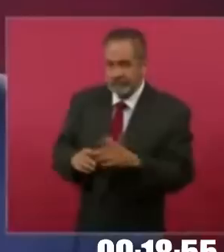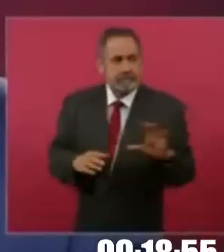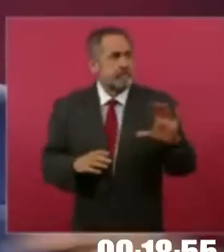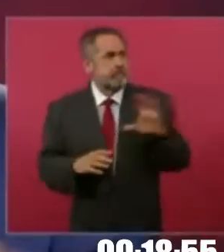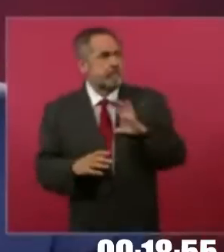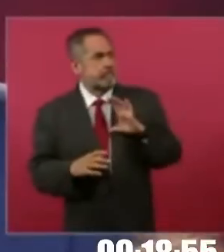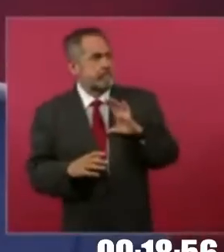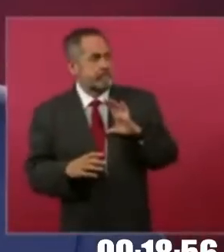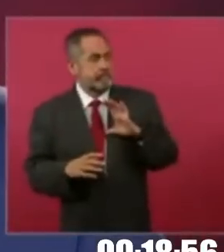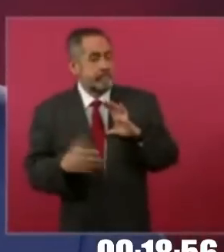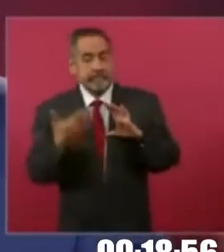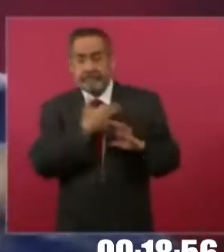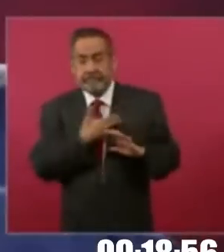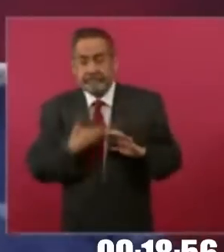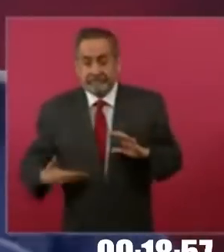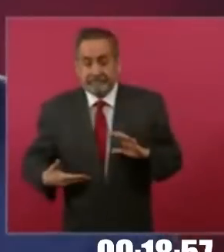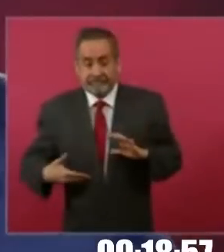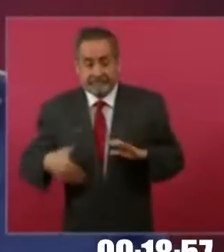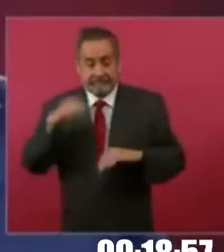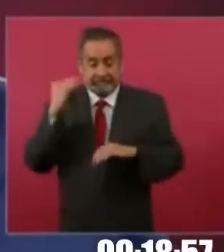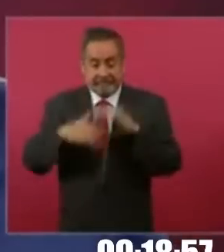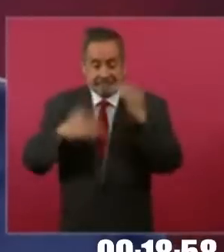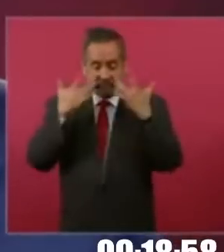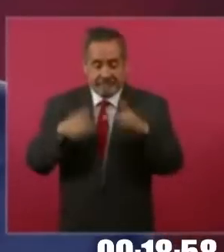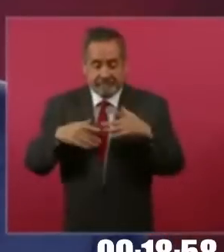dejan Argentina completamente